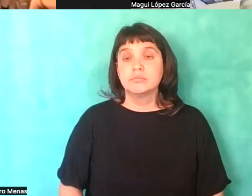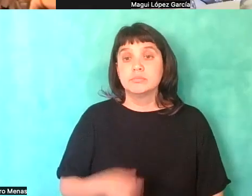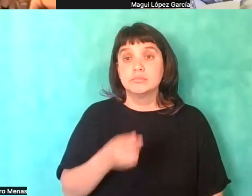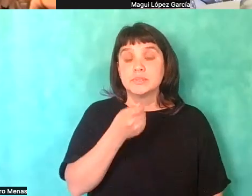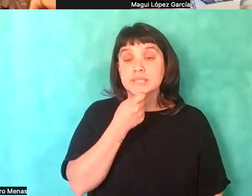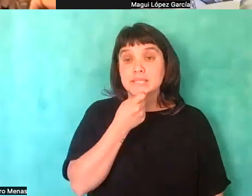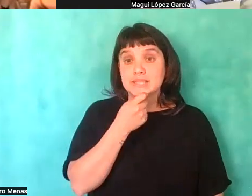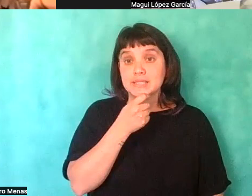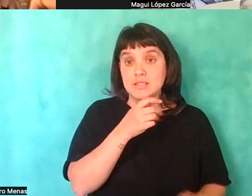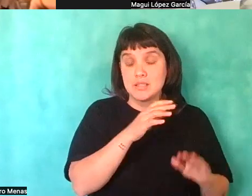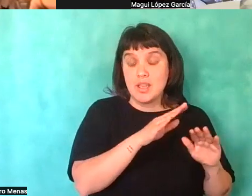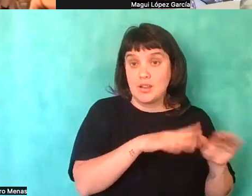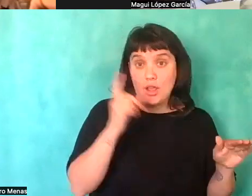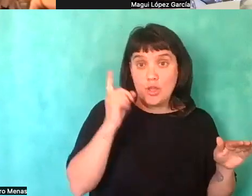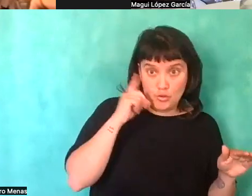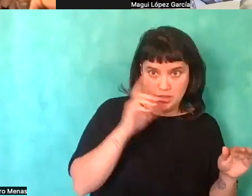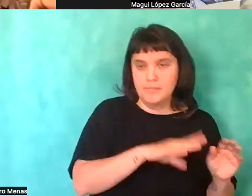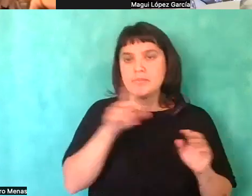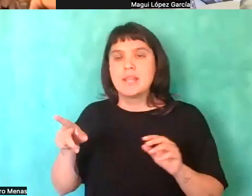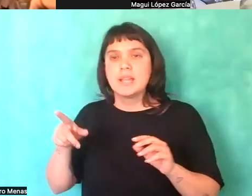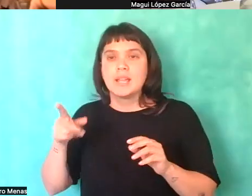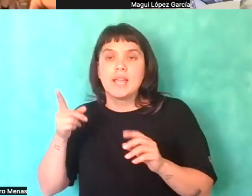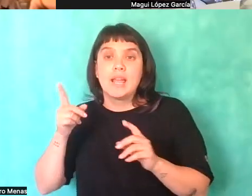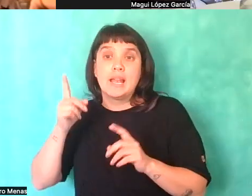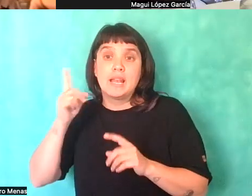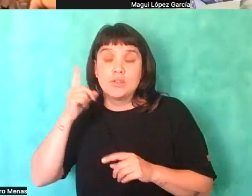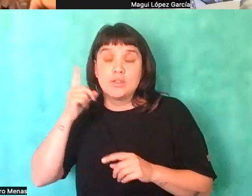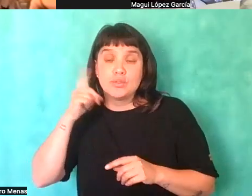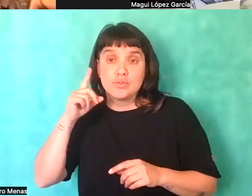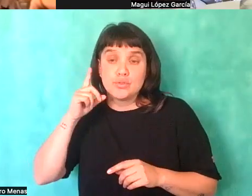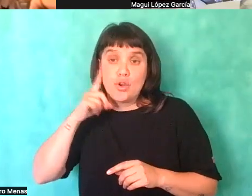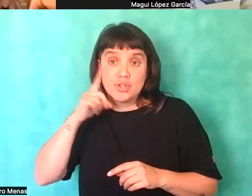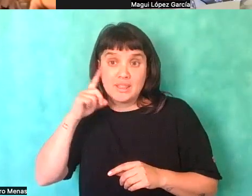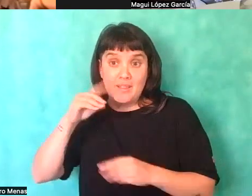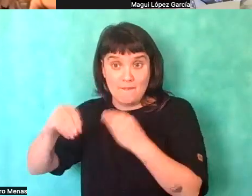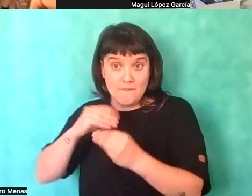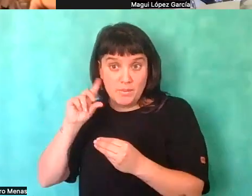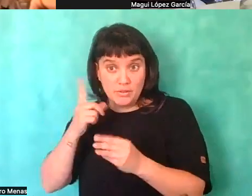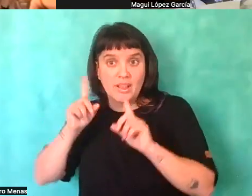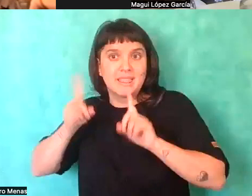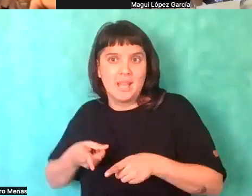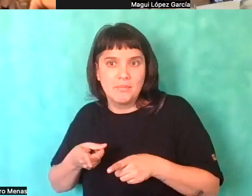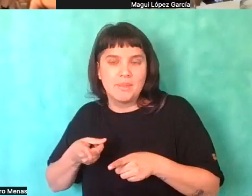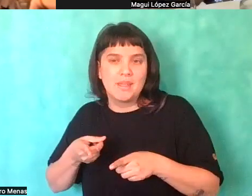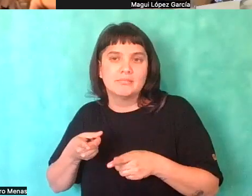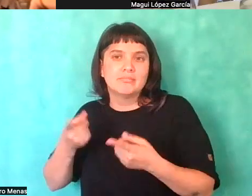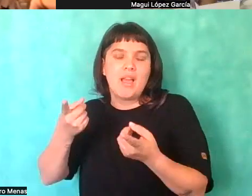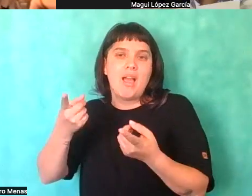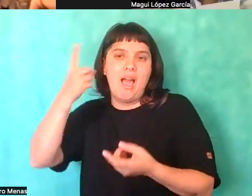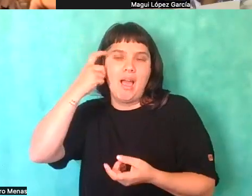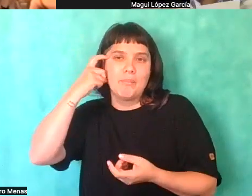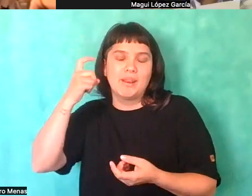familias de personas sordas es que aprenden también la lengua de señas. Y la aprenden, bueno, como cualquiera, digo, que aprende una lengua,